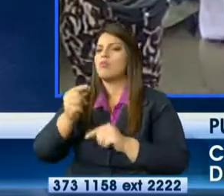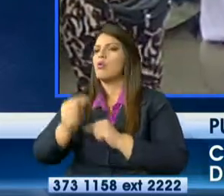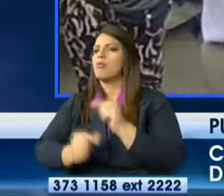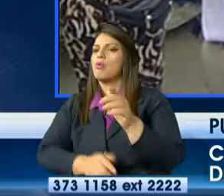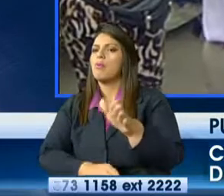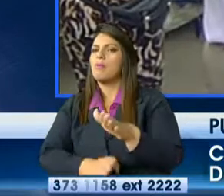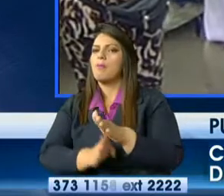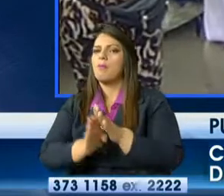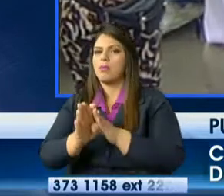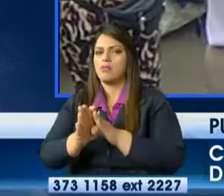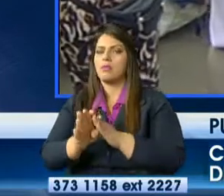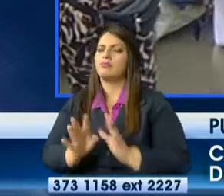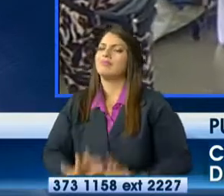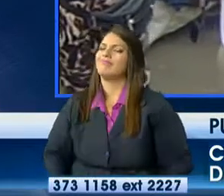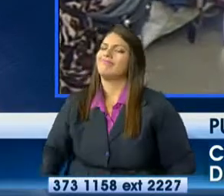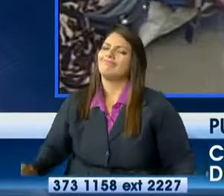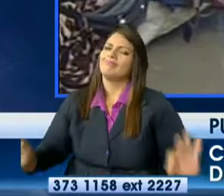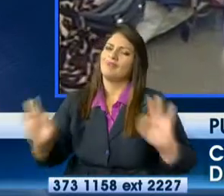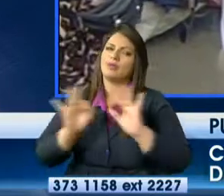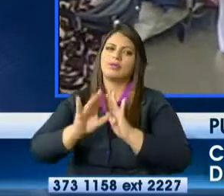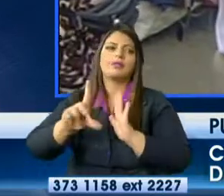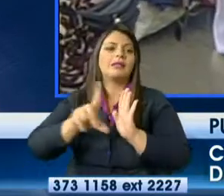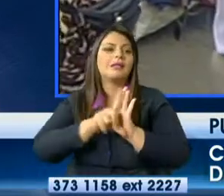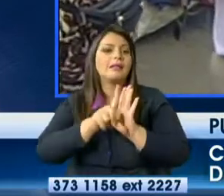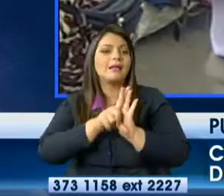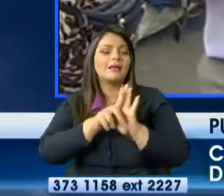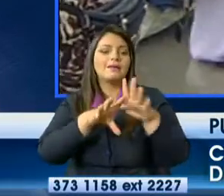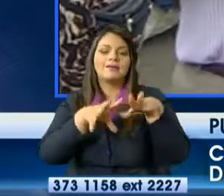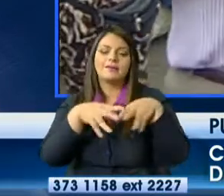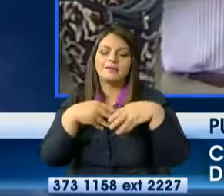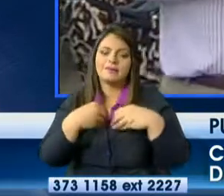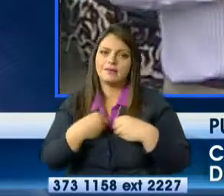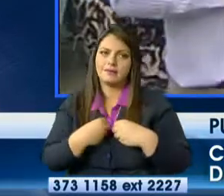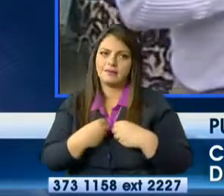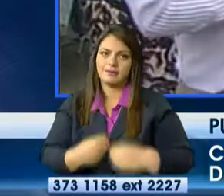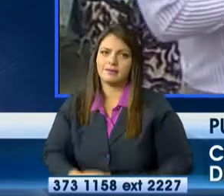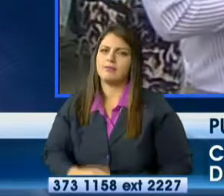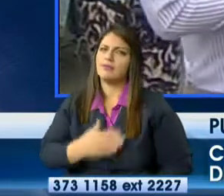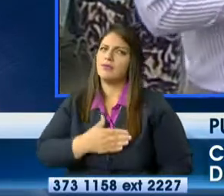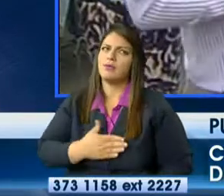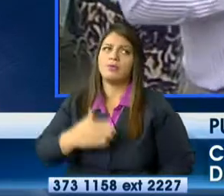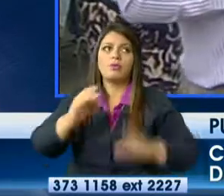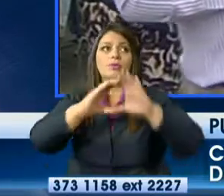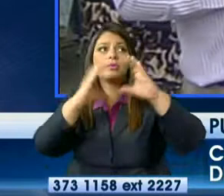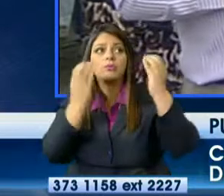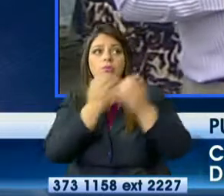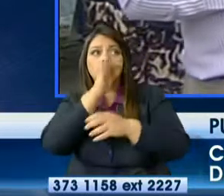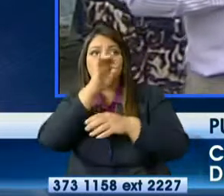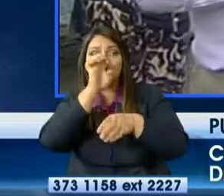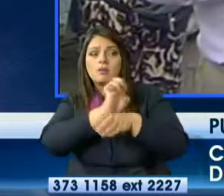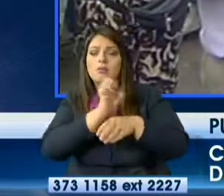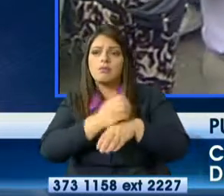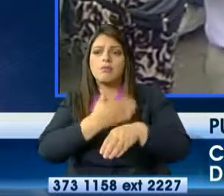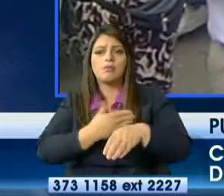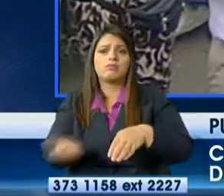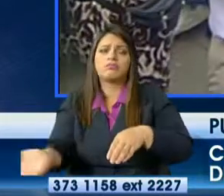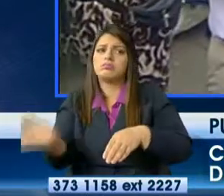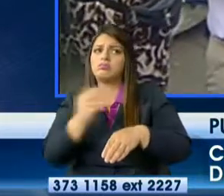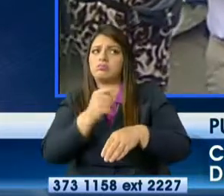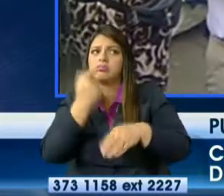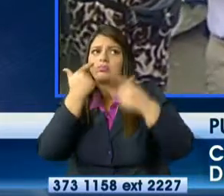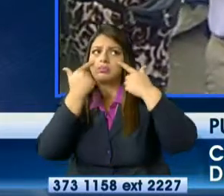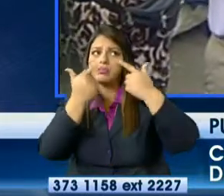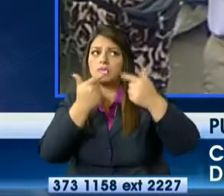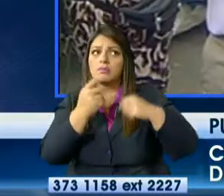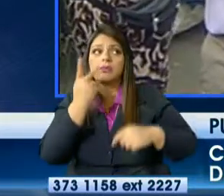a las leyes, Hugo, lo importante. E insisto, perdón que insista, Comisión de Tránsito del Ecuador, para que envíen efectivos para que no estén circulando ahí